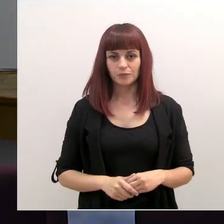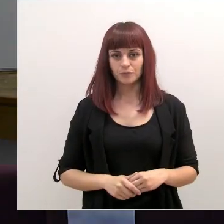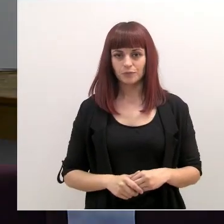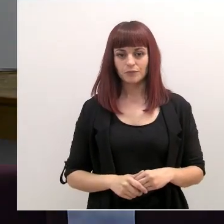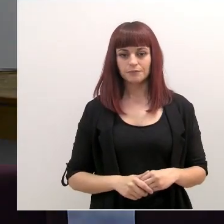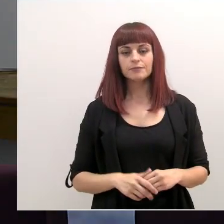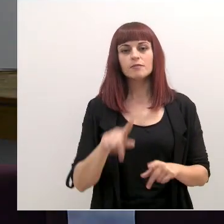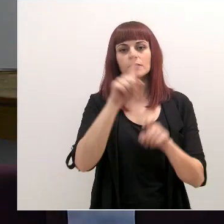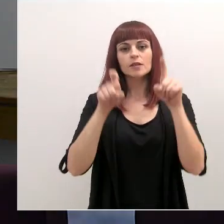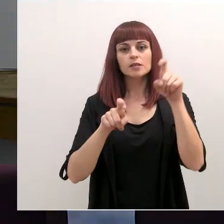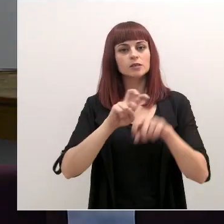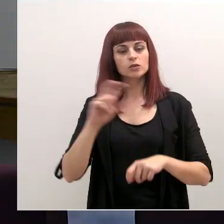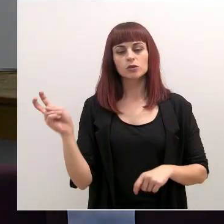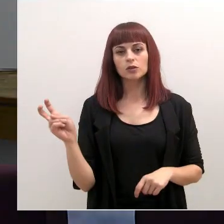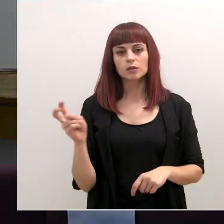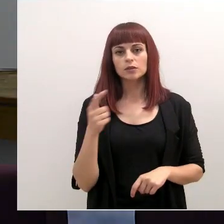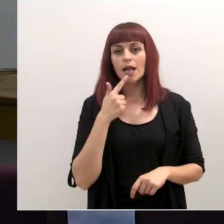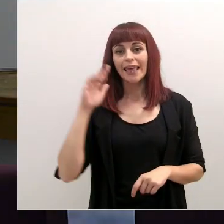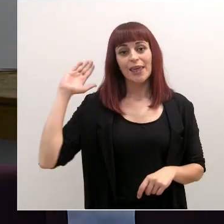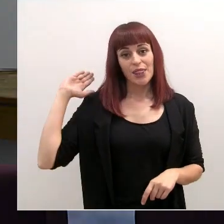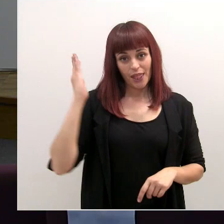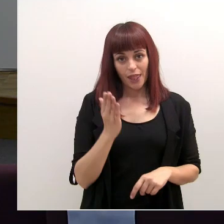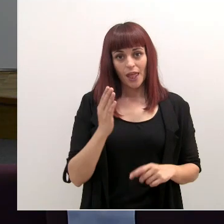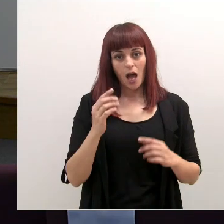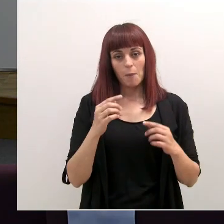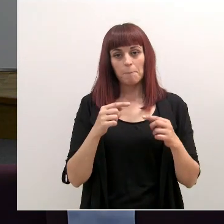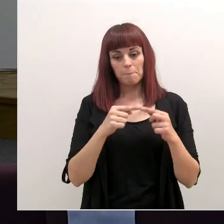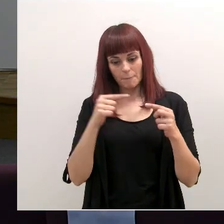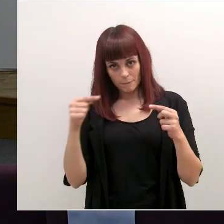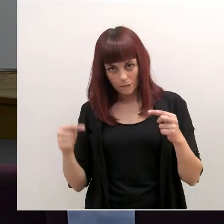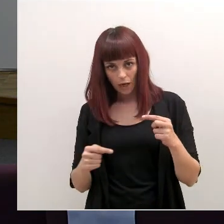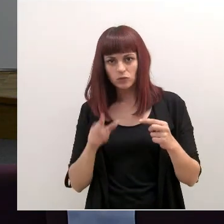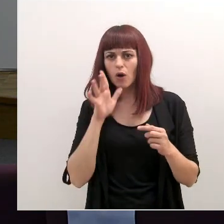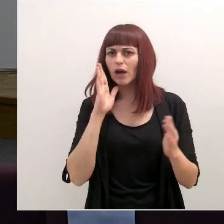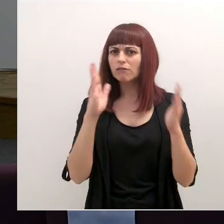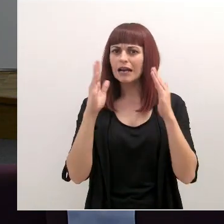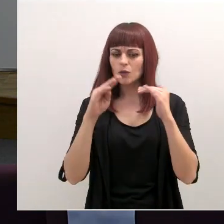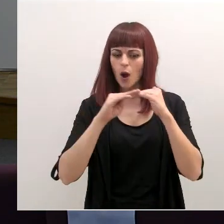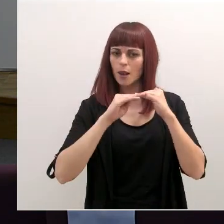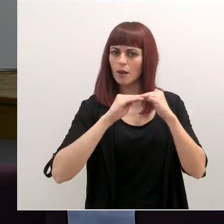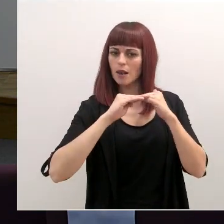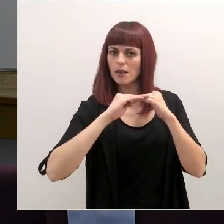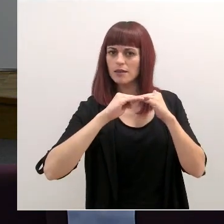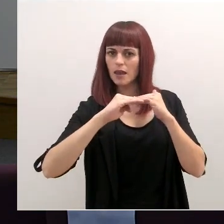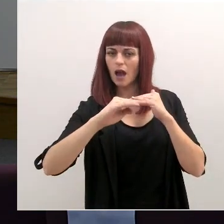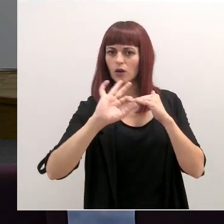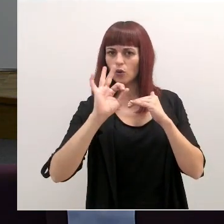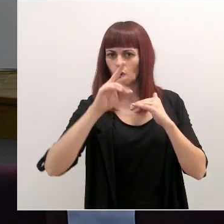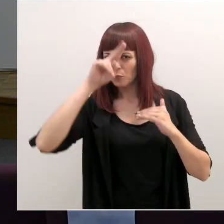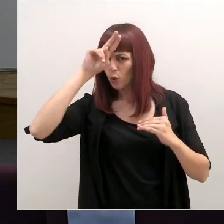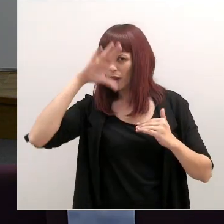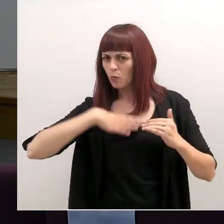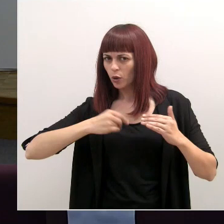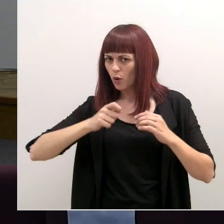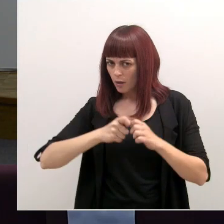Otra pregunta decía que la tasa de incidencia está bajando. No sé si estamos en fase de meseta. ¿Esto es preocupante por posibles rebrotes o